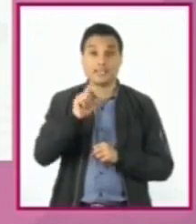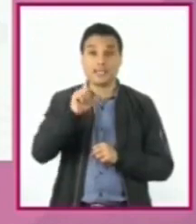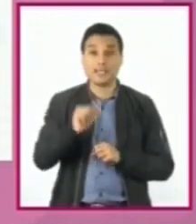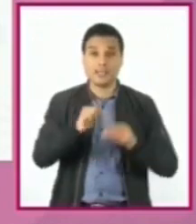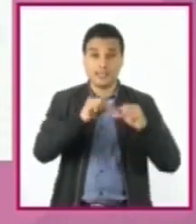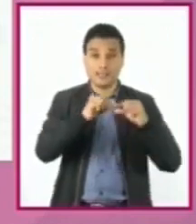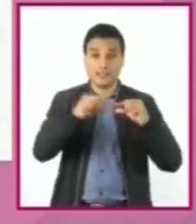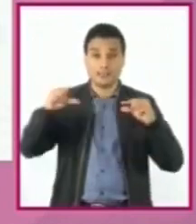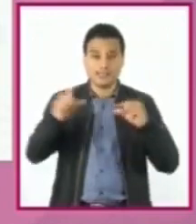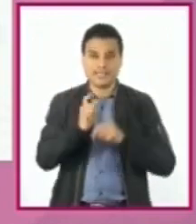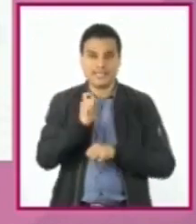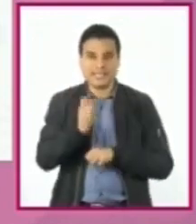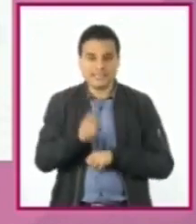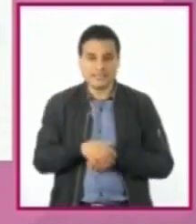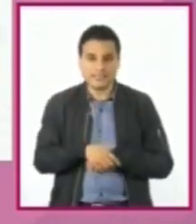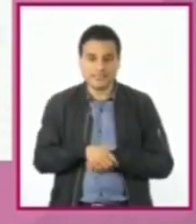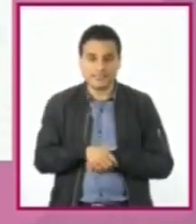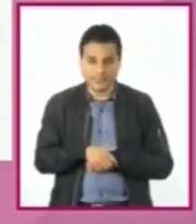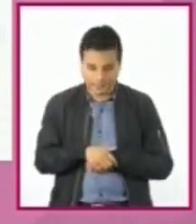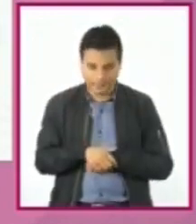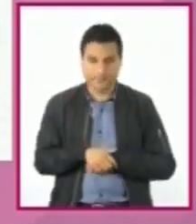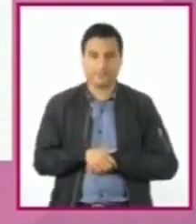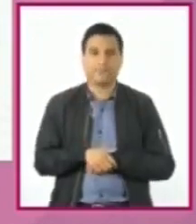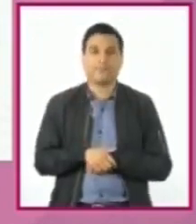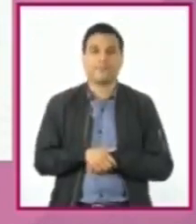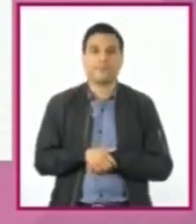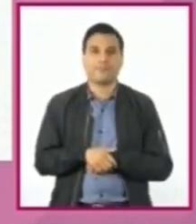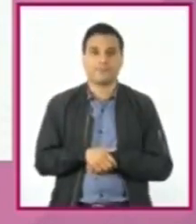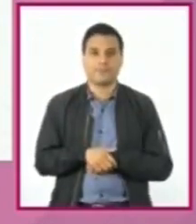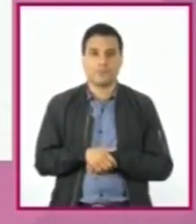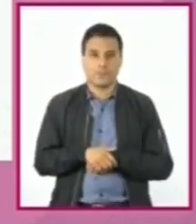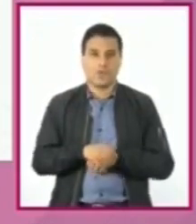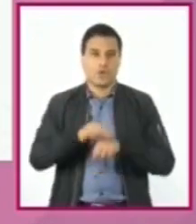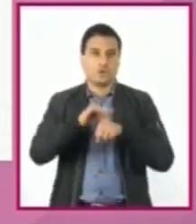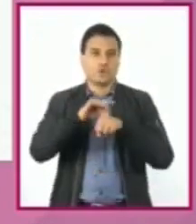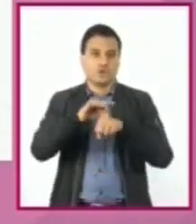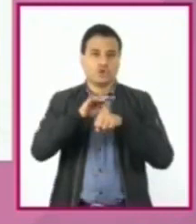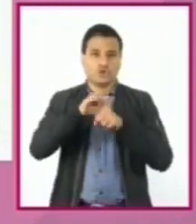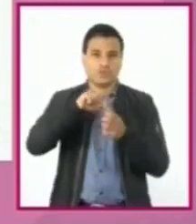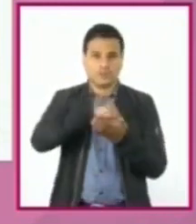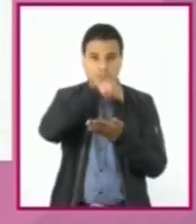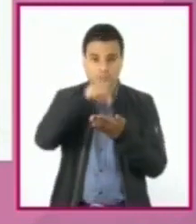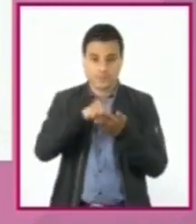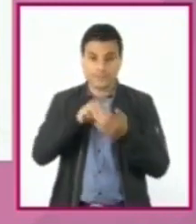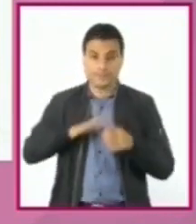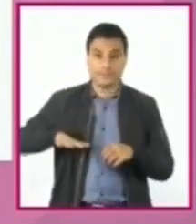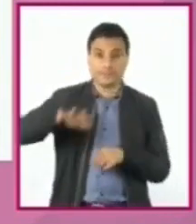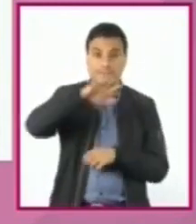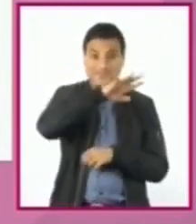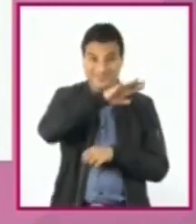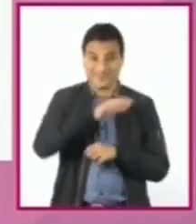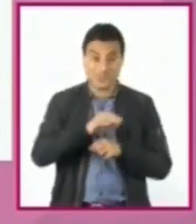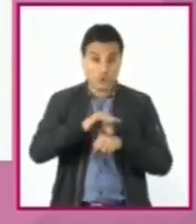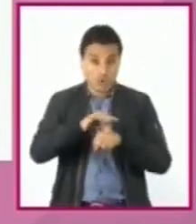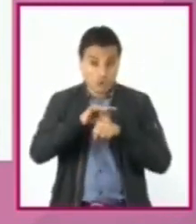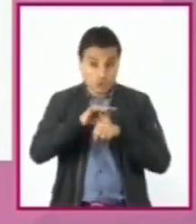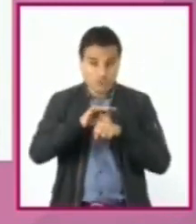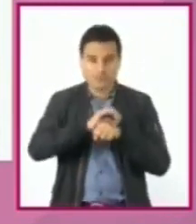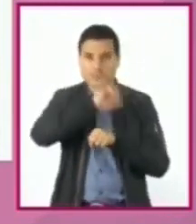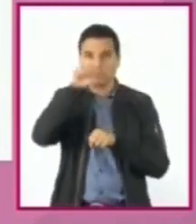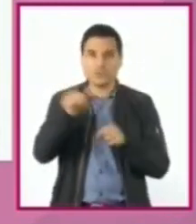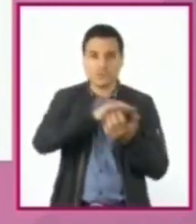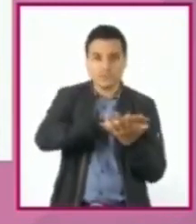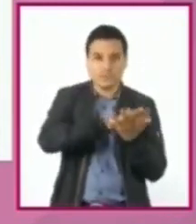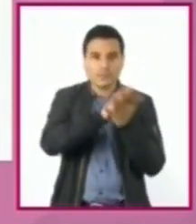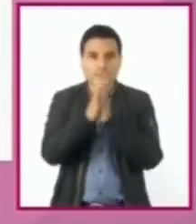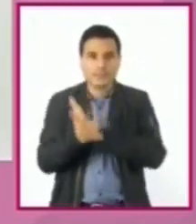cuántas veces se redujeron los elementos representados en el mapa con respecto a su tamaño real. Cabe